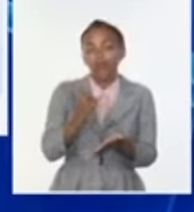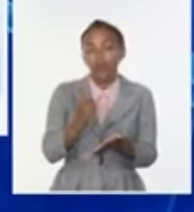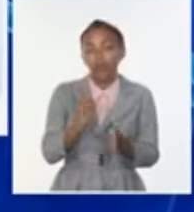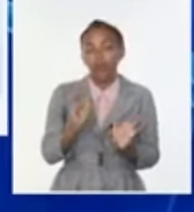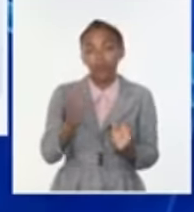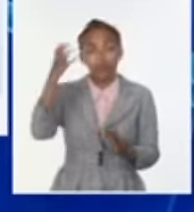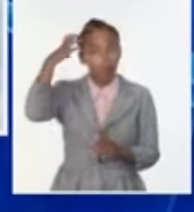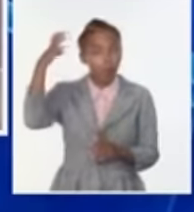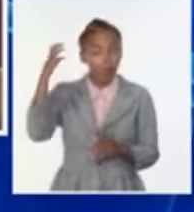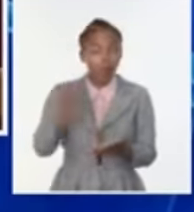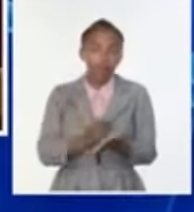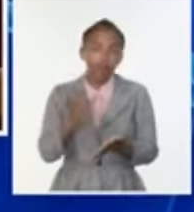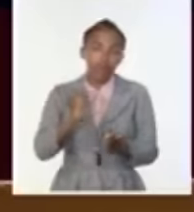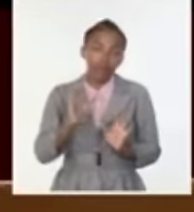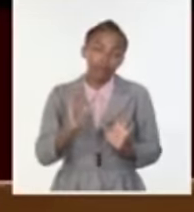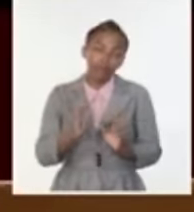gobierno.